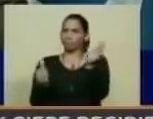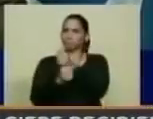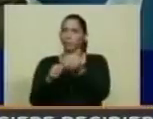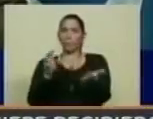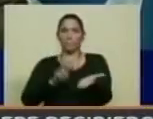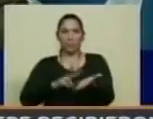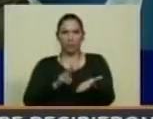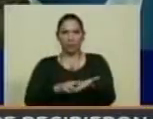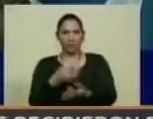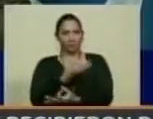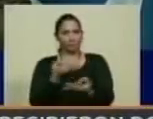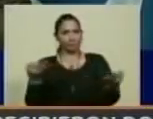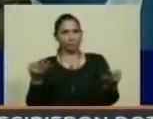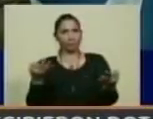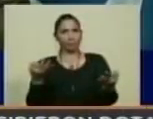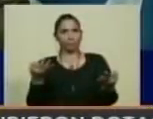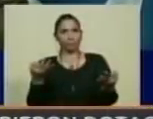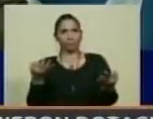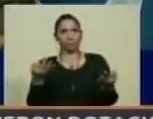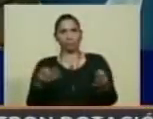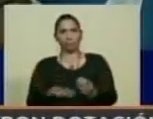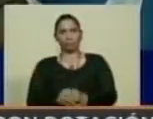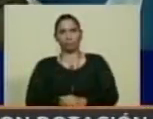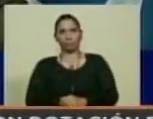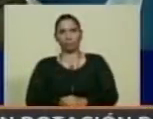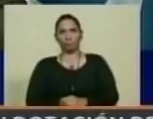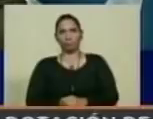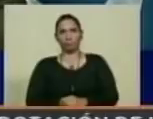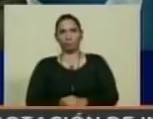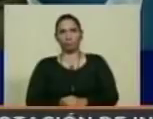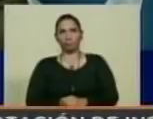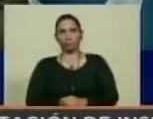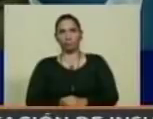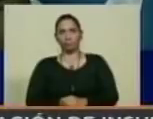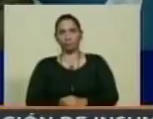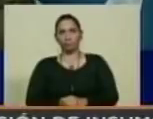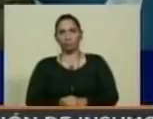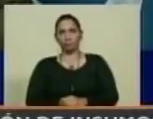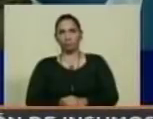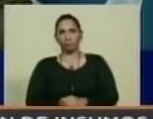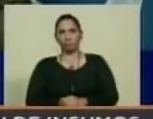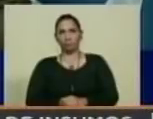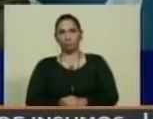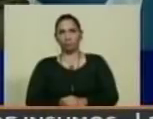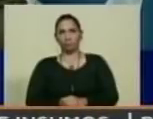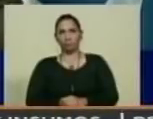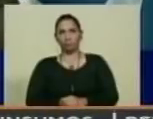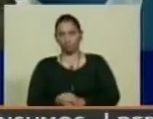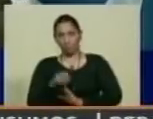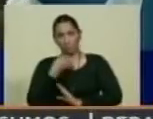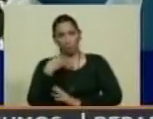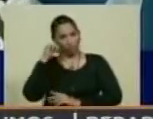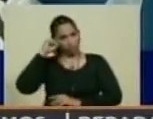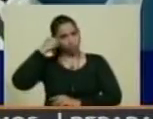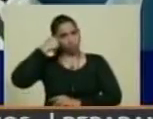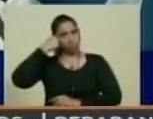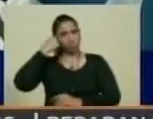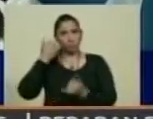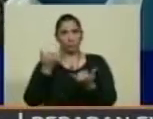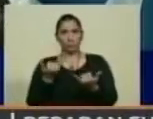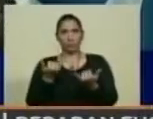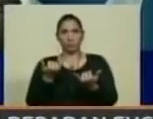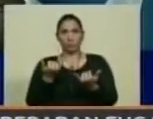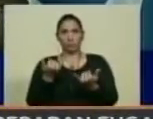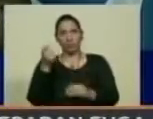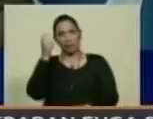de hechos que tengan que ver con la titularidad de la acción penal. Es bueno entonces recordar que el día